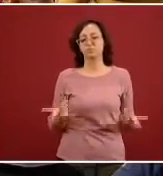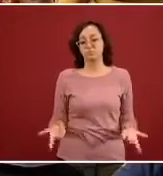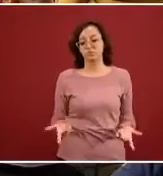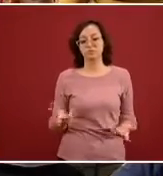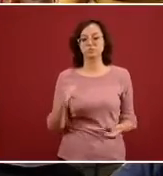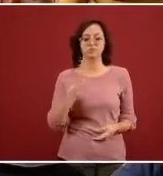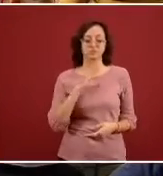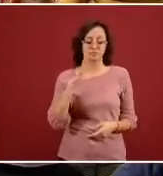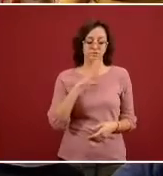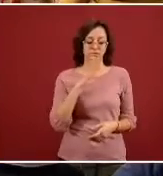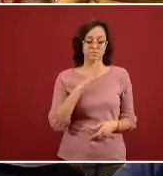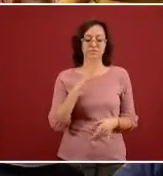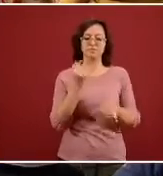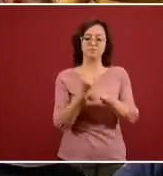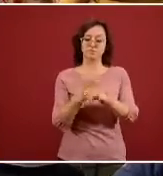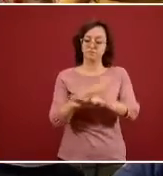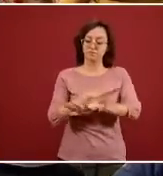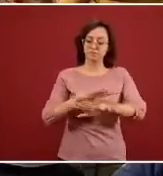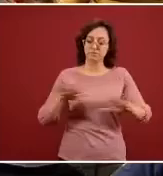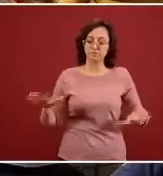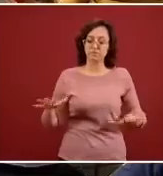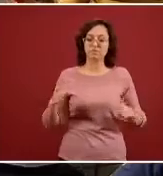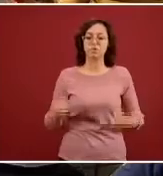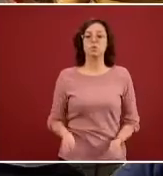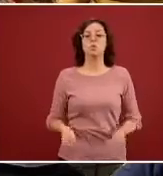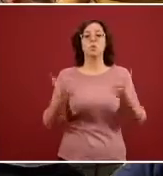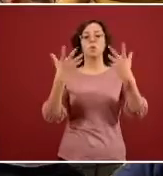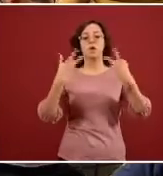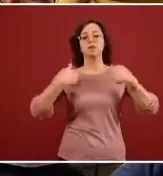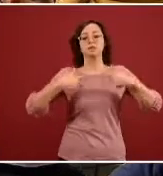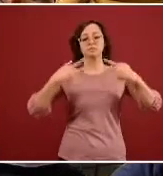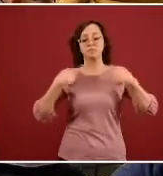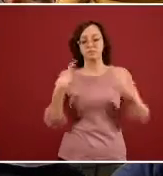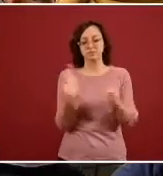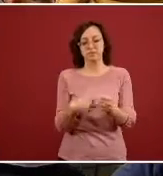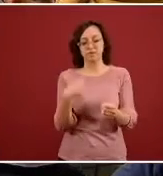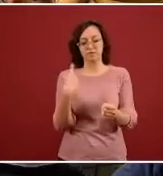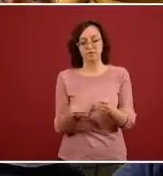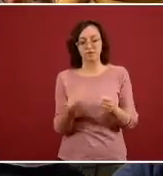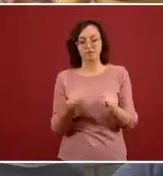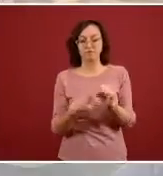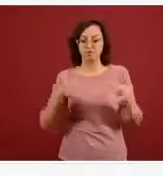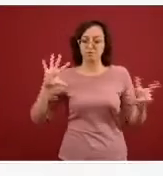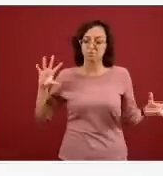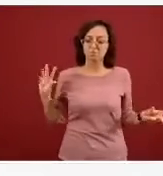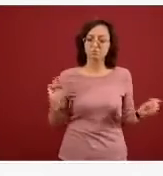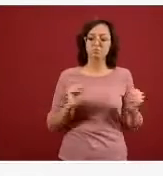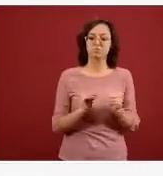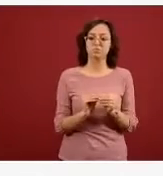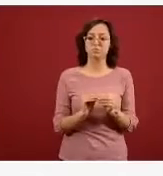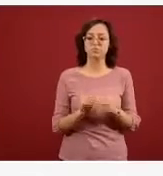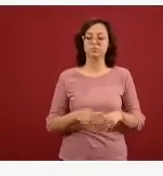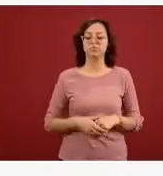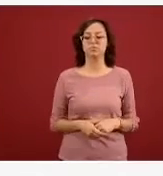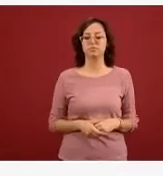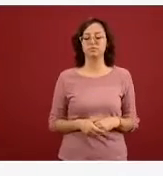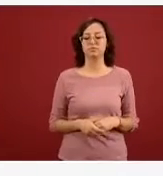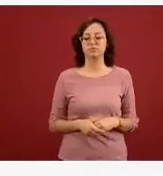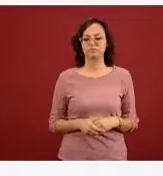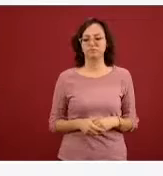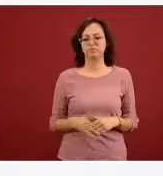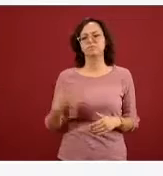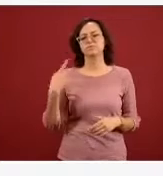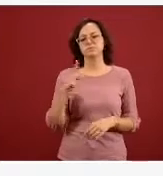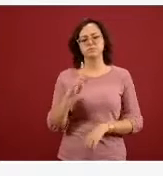contribución a la carga de enfermedad, es decir, el número de casos, el número de personas enfermas, pero de